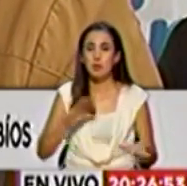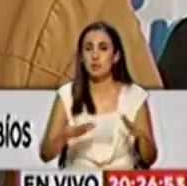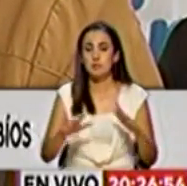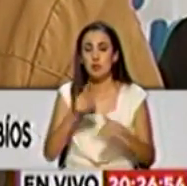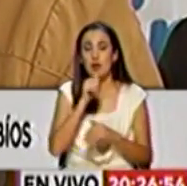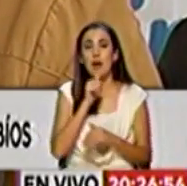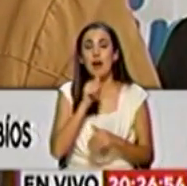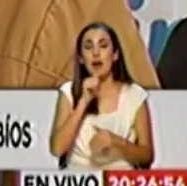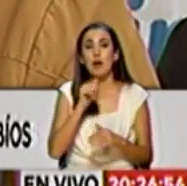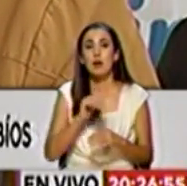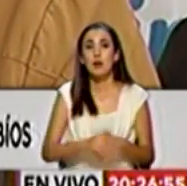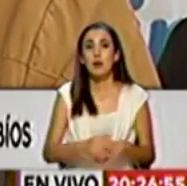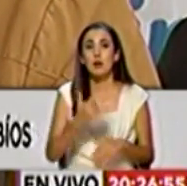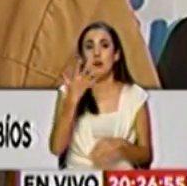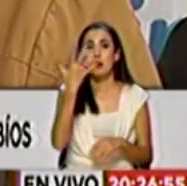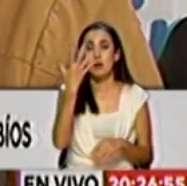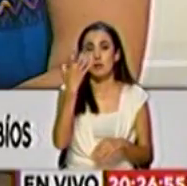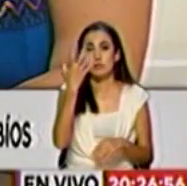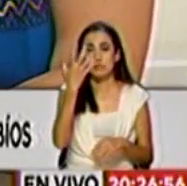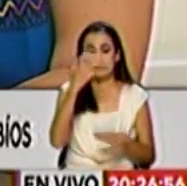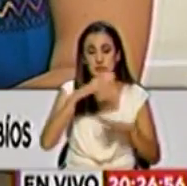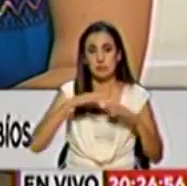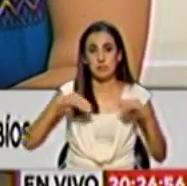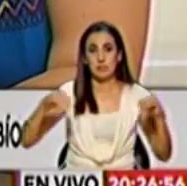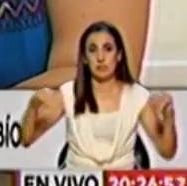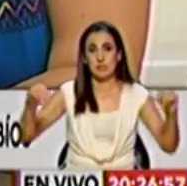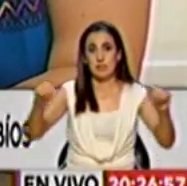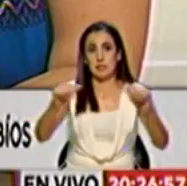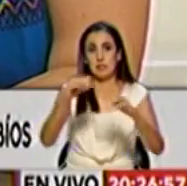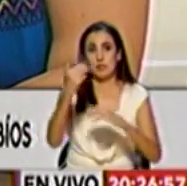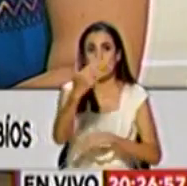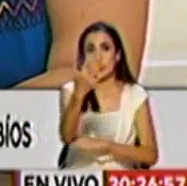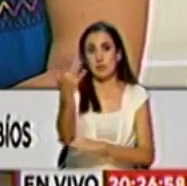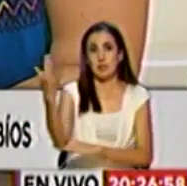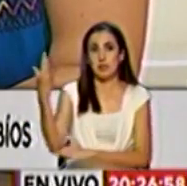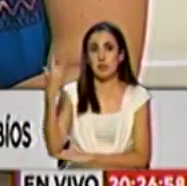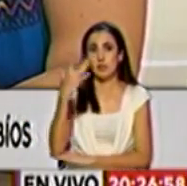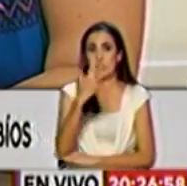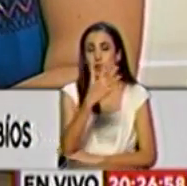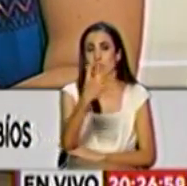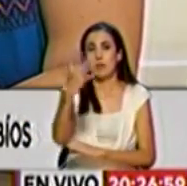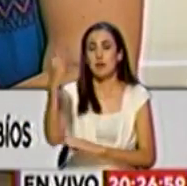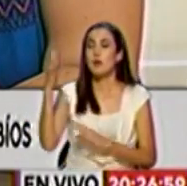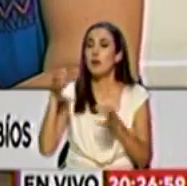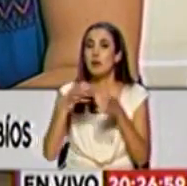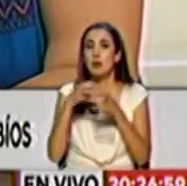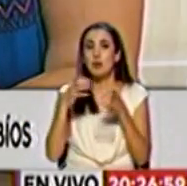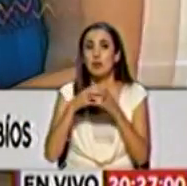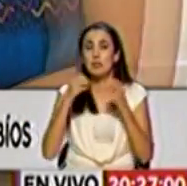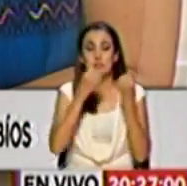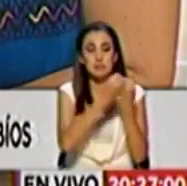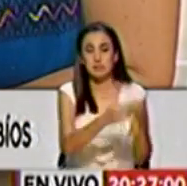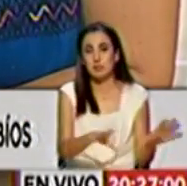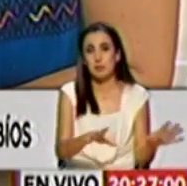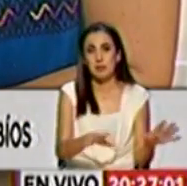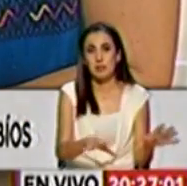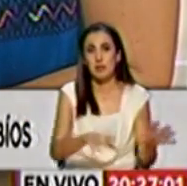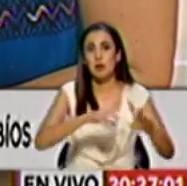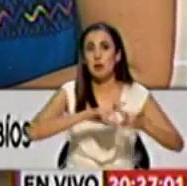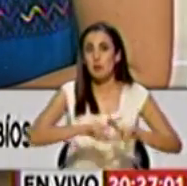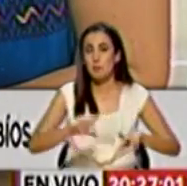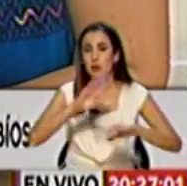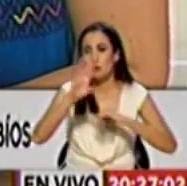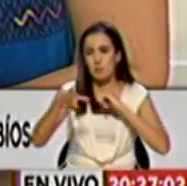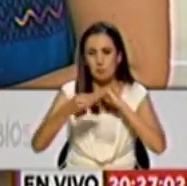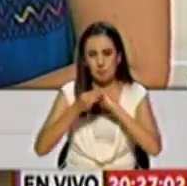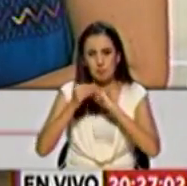en aproximadamente 15 hectáreas. Un área de bosque primario que ha sido intervenida y desaparecida, pero adicionalmente hay daños